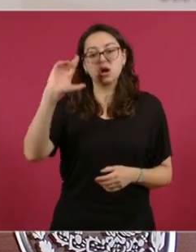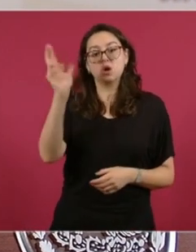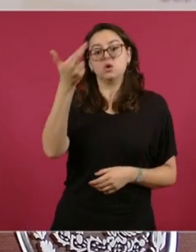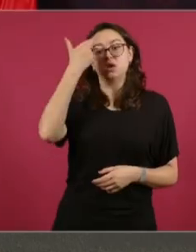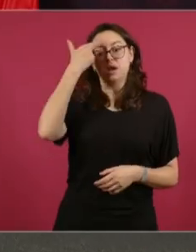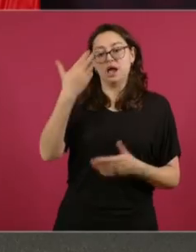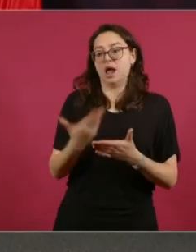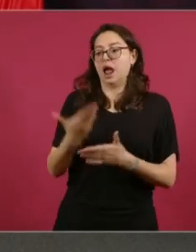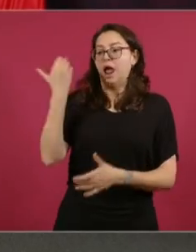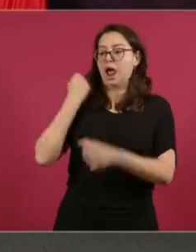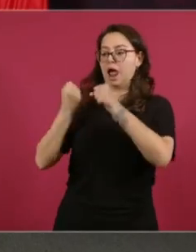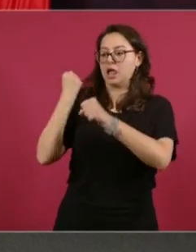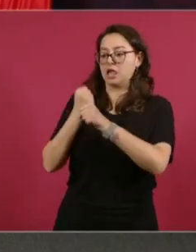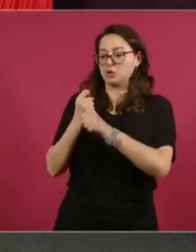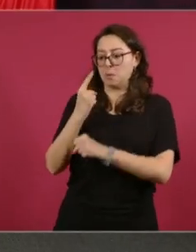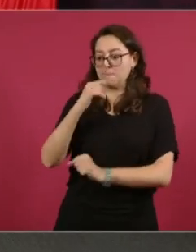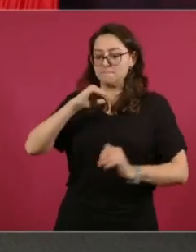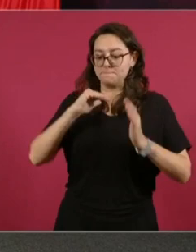en